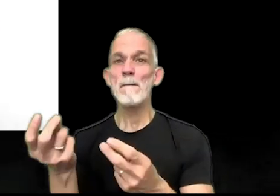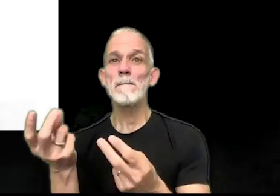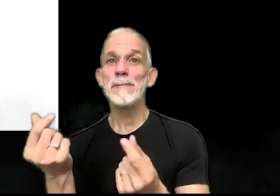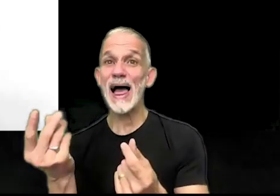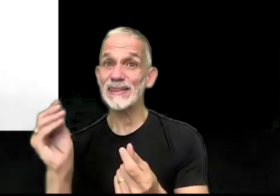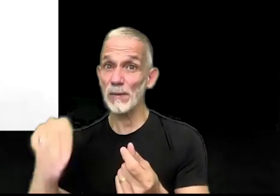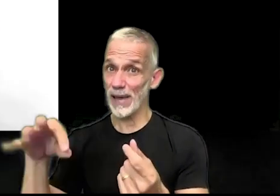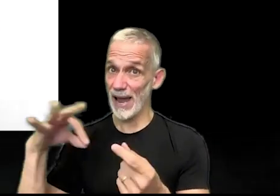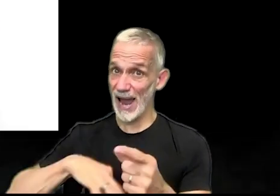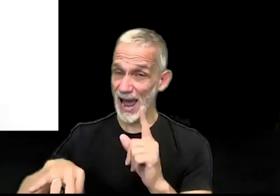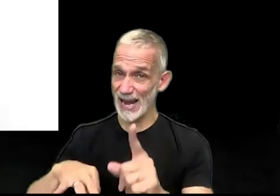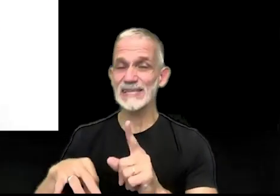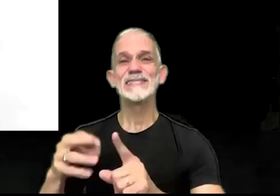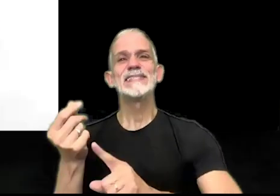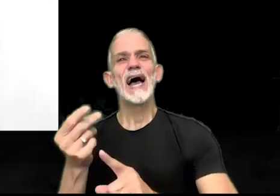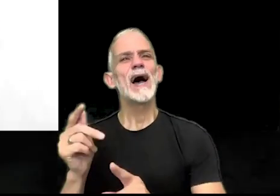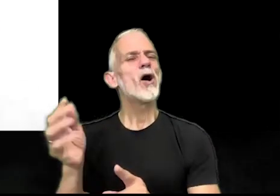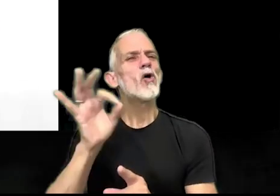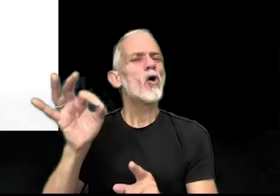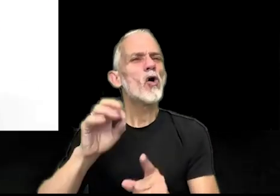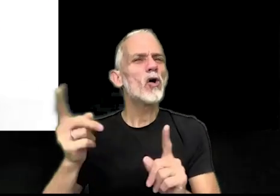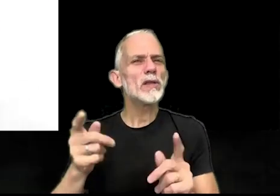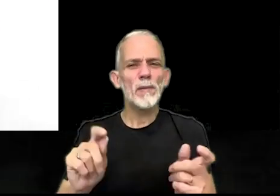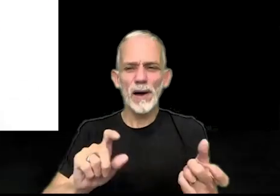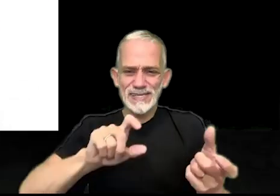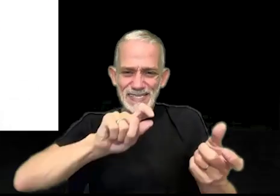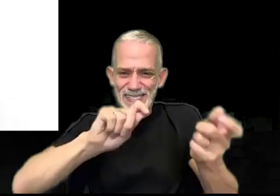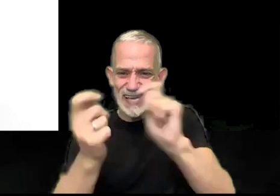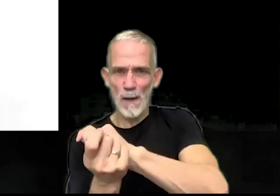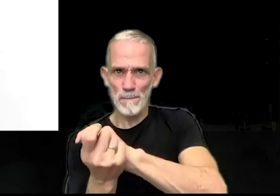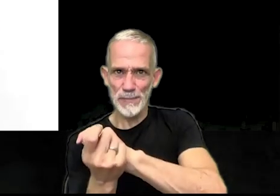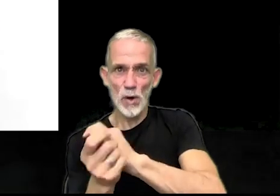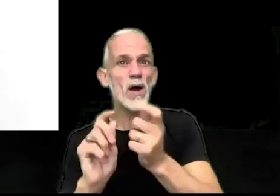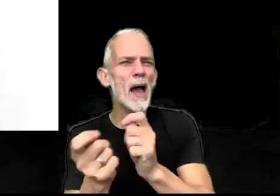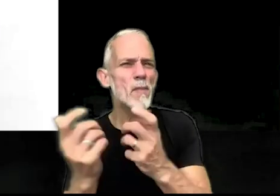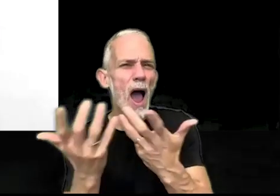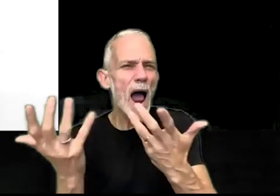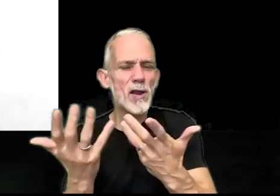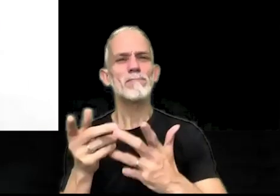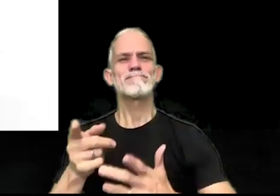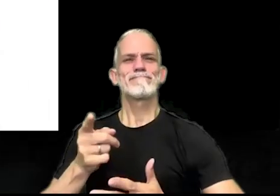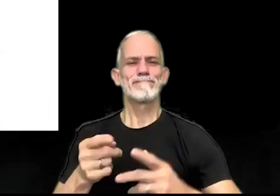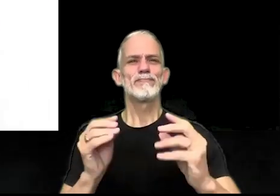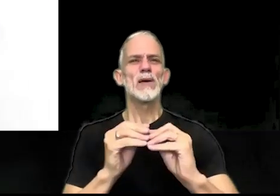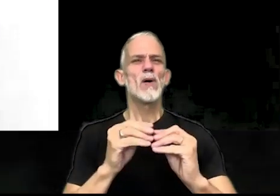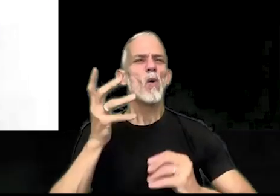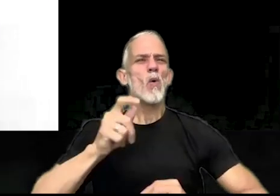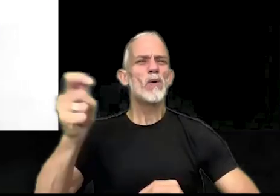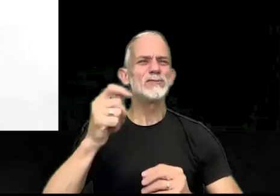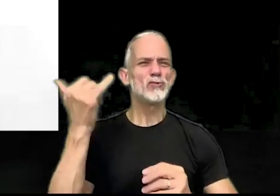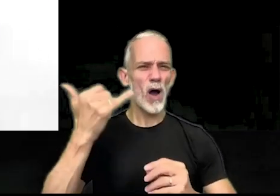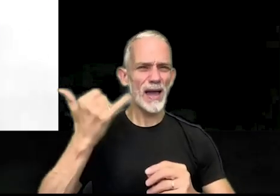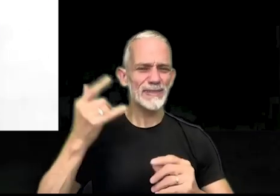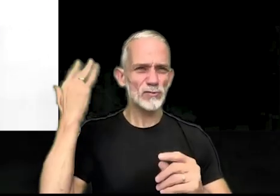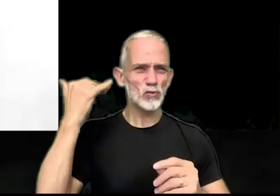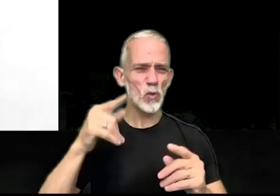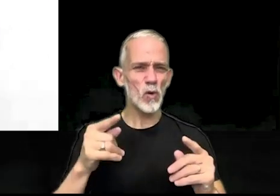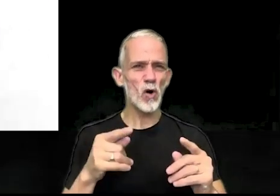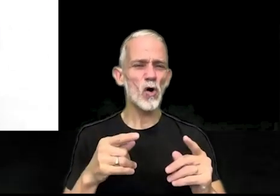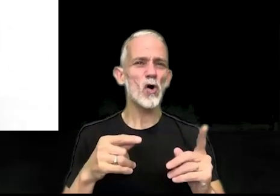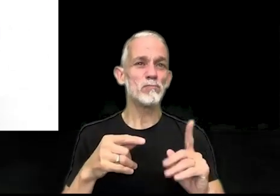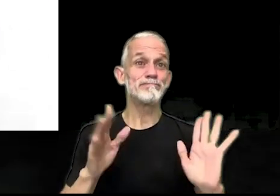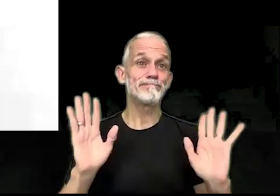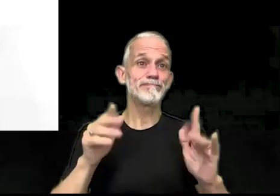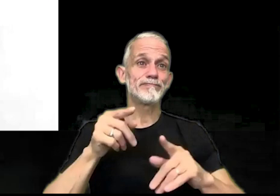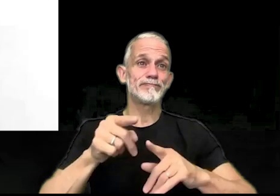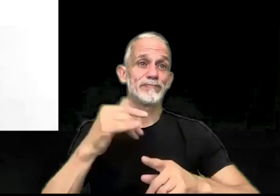título oneroso o haya alguna transformación. En la causa Ramos Jaime, una causa que para mí es un